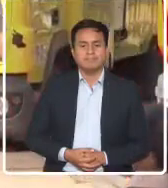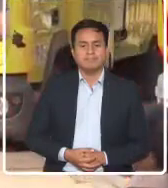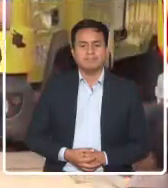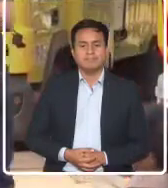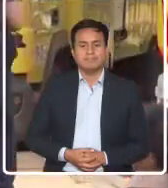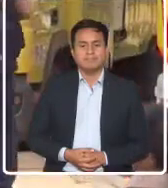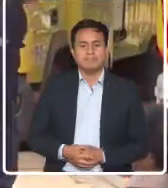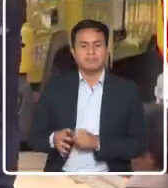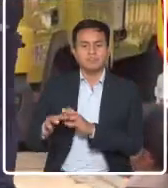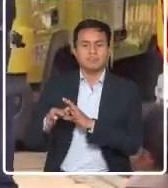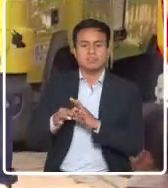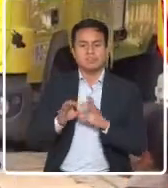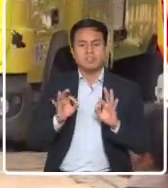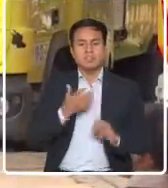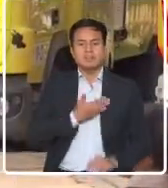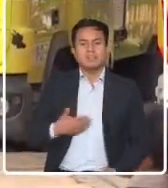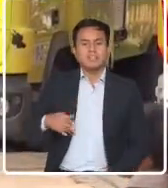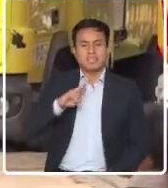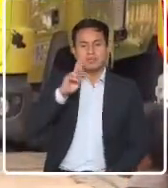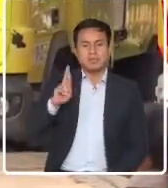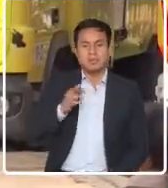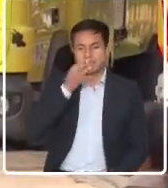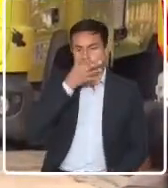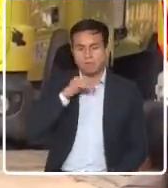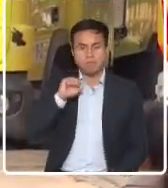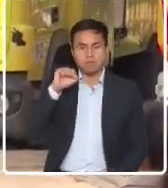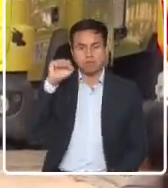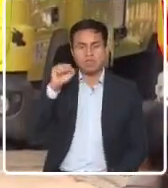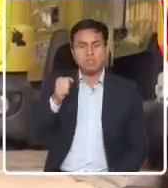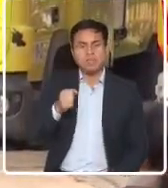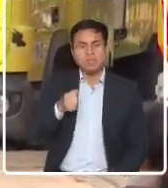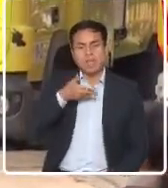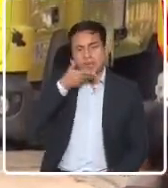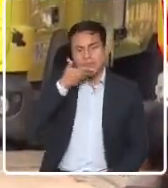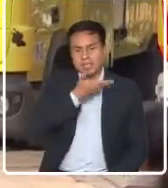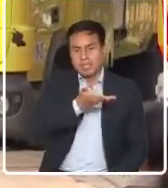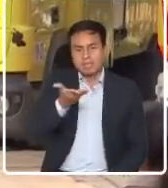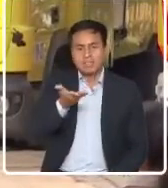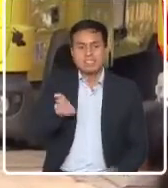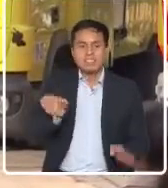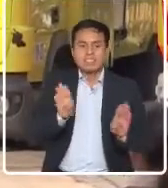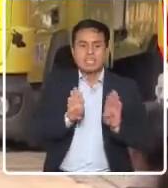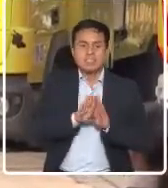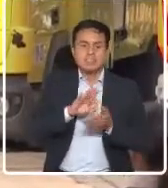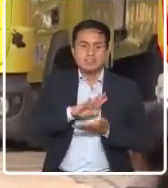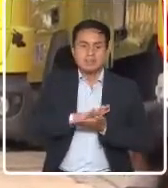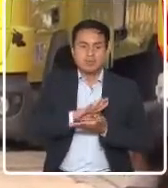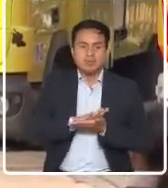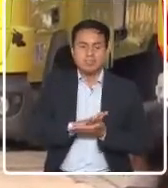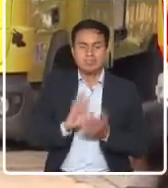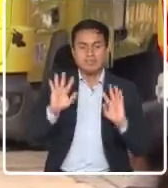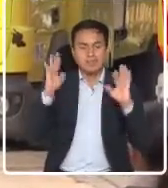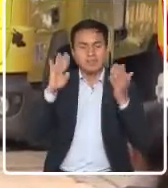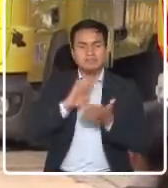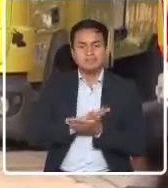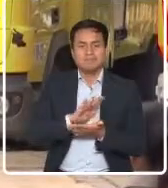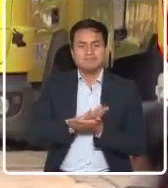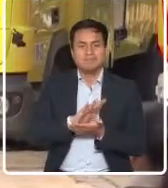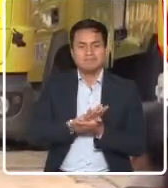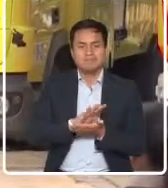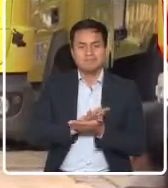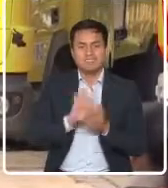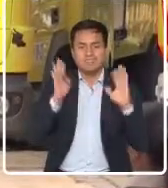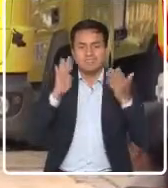A continuación, Su Excelencia el Presidente de la República, Gabriel Boric Font, nos entregará unas palabras al cierre de esta ceremonia.